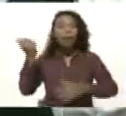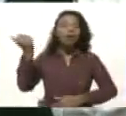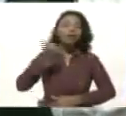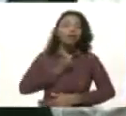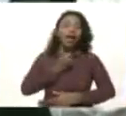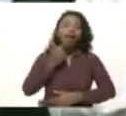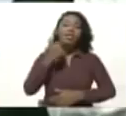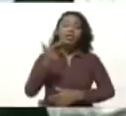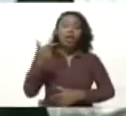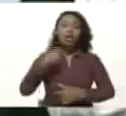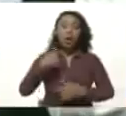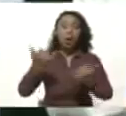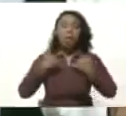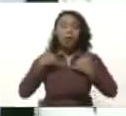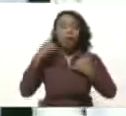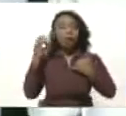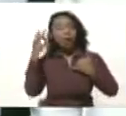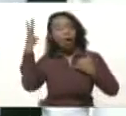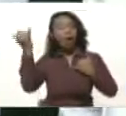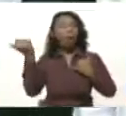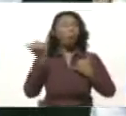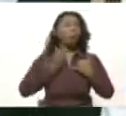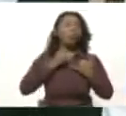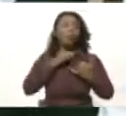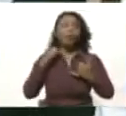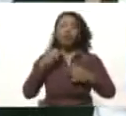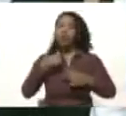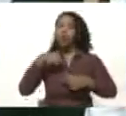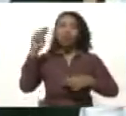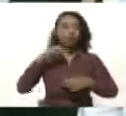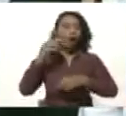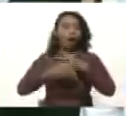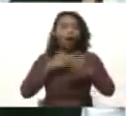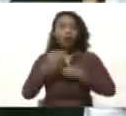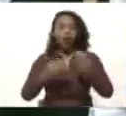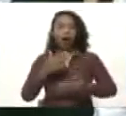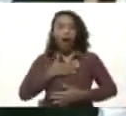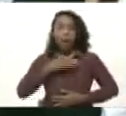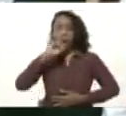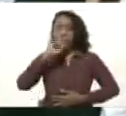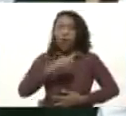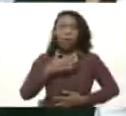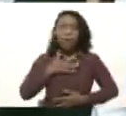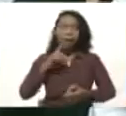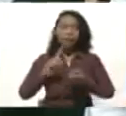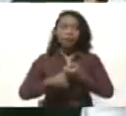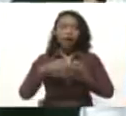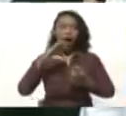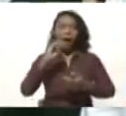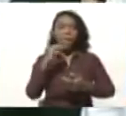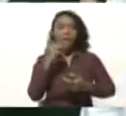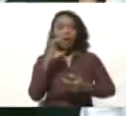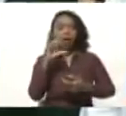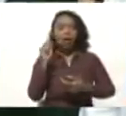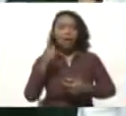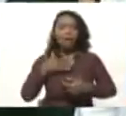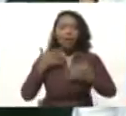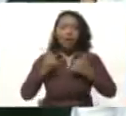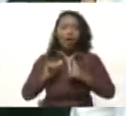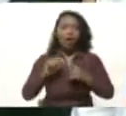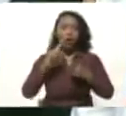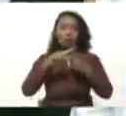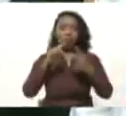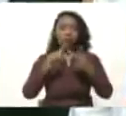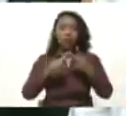y dicen que me suicidé, algo que nunca haría. Amo a mi esposa Camila y a mis hijos Shadi,